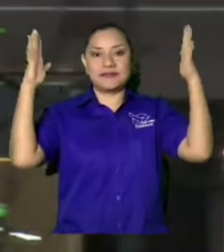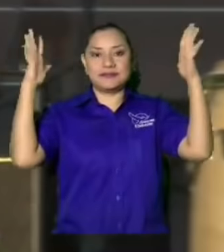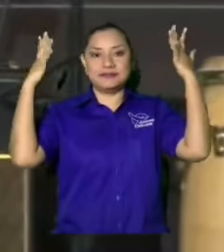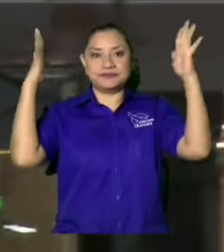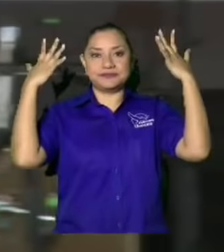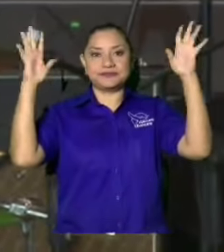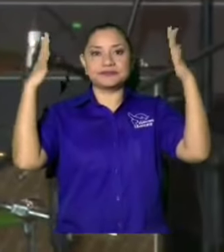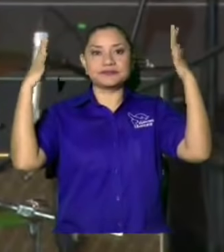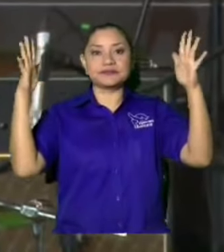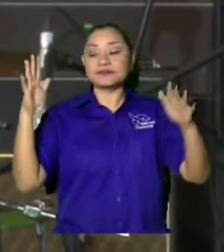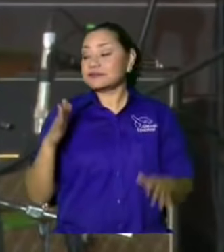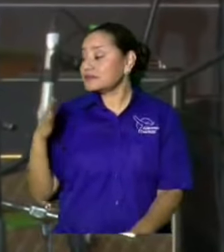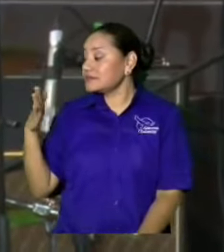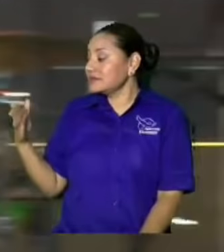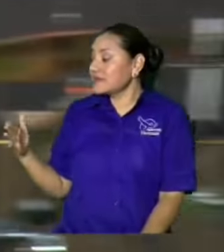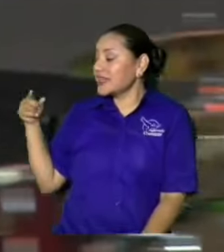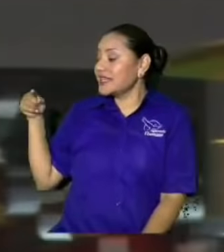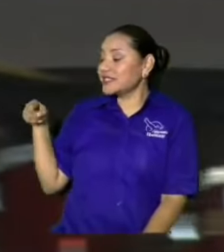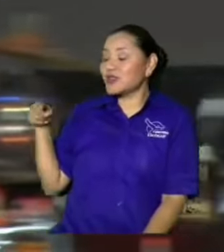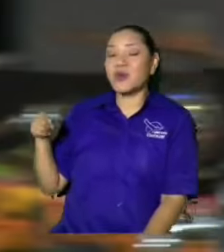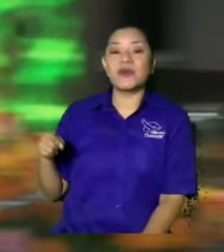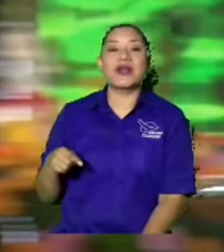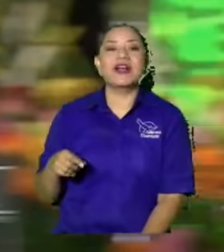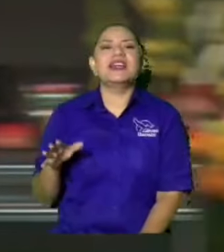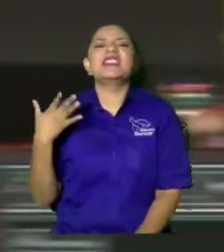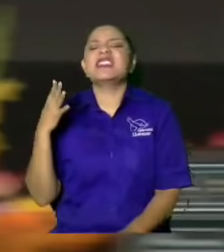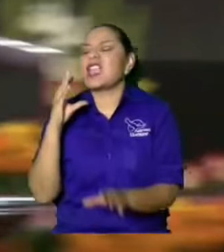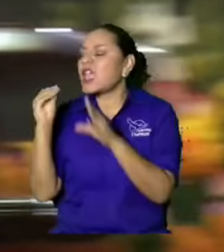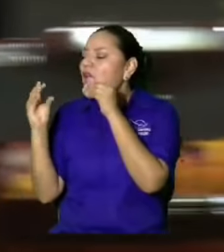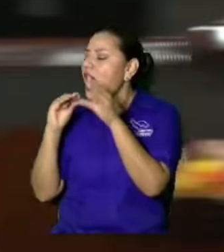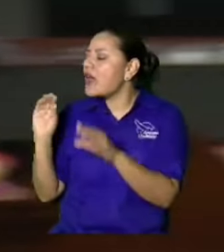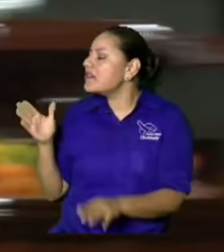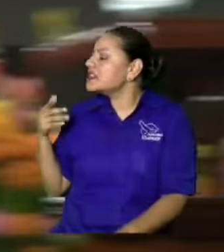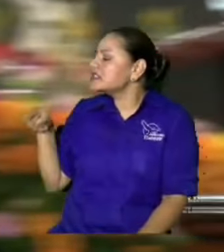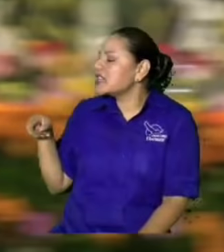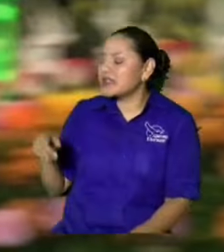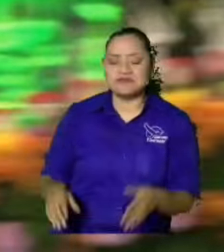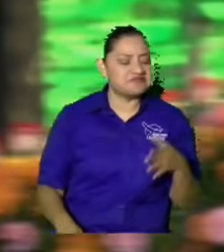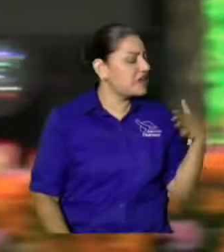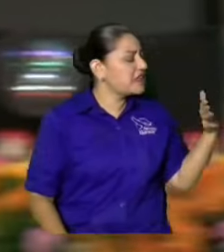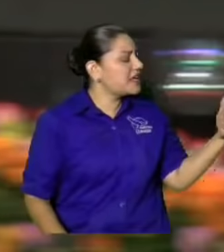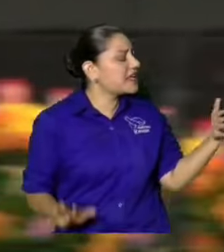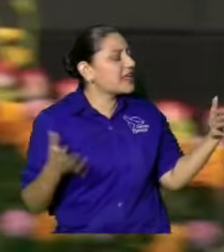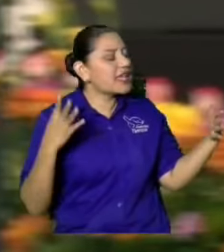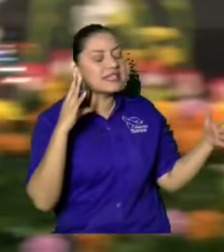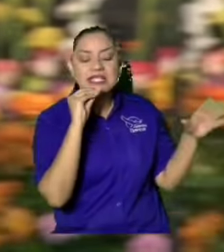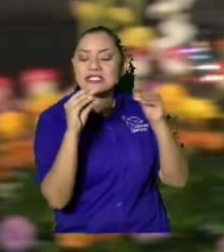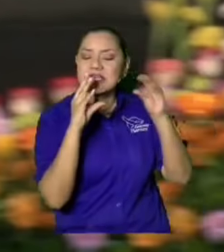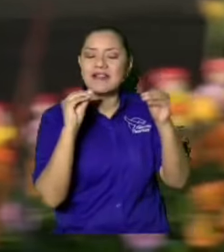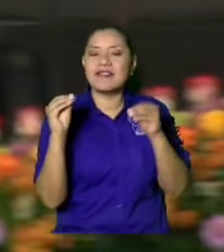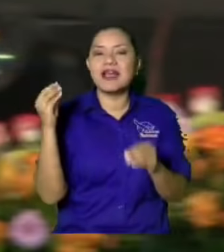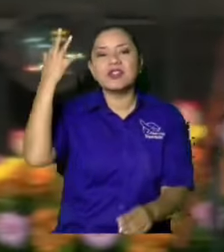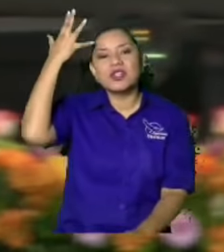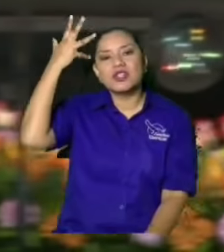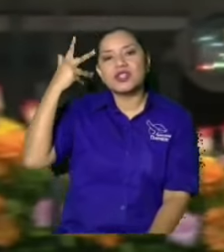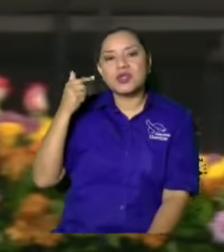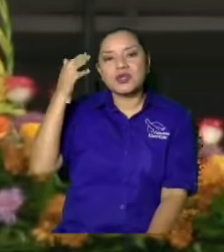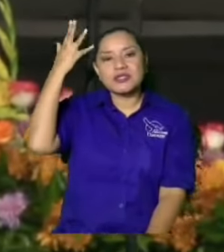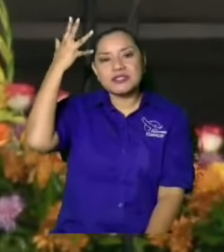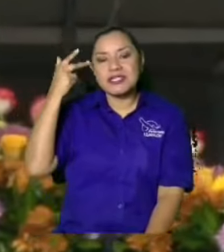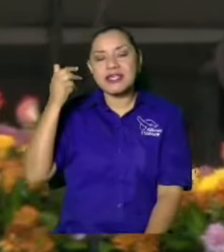Dele palmas. Dígale al hermano que tienes a la par: ¿De qué hablas todos los días? ¿De qué estás hablando todos los